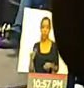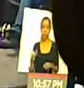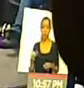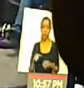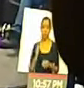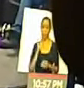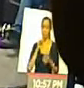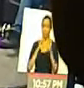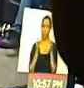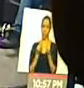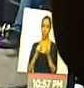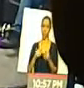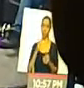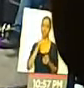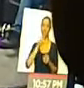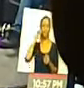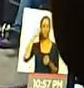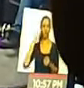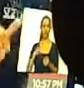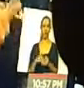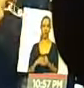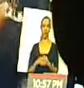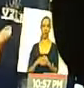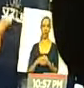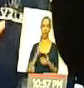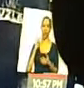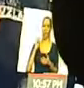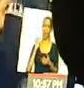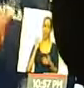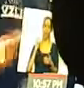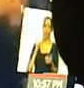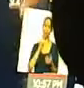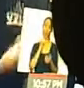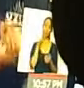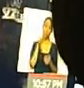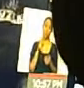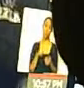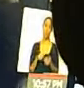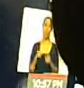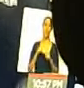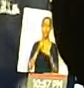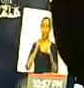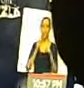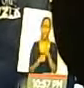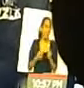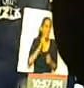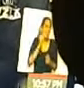uno. Mira, ¿quién se acuerda de Roberto? ¿Quién se acuerda de Roberto Marrero? ¿Quién se acuerda del tío de Guaidó?